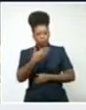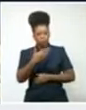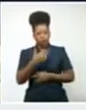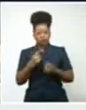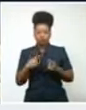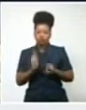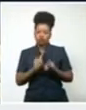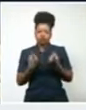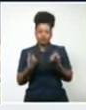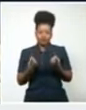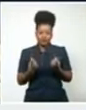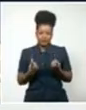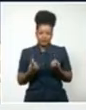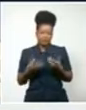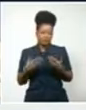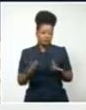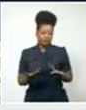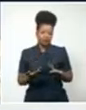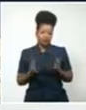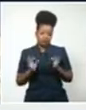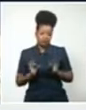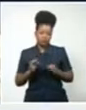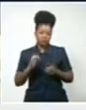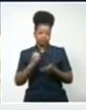necesarios para esto.